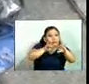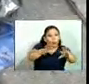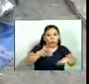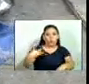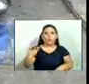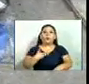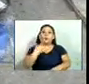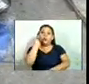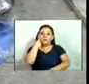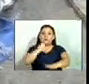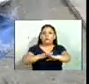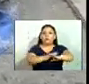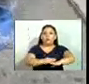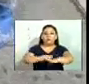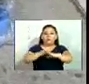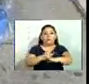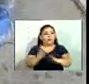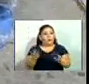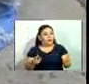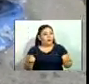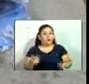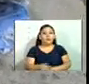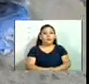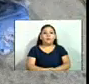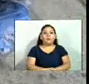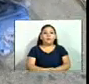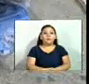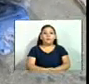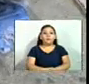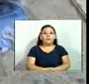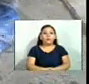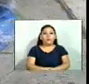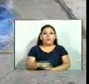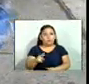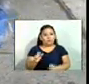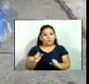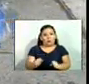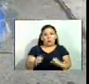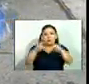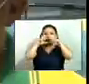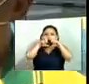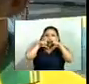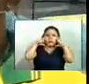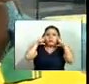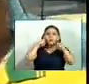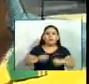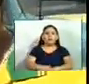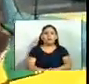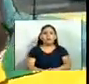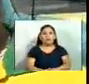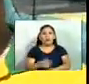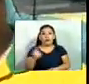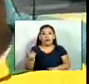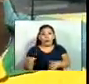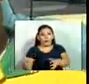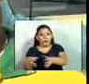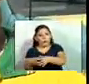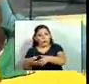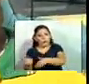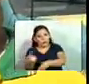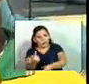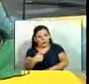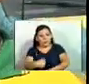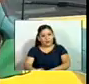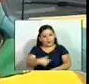cuidamos todos con algo tan básico. Está accesible la quirúrgica también. Según los miembros de comandos de